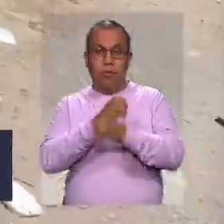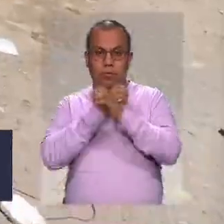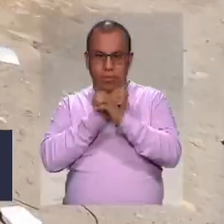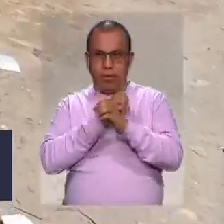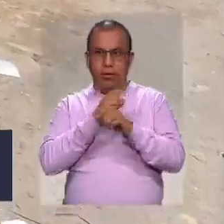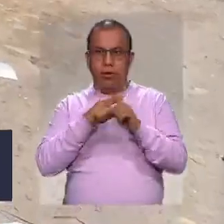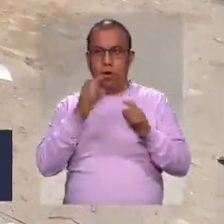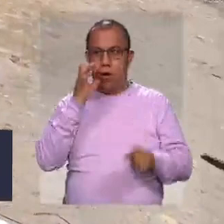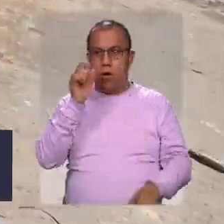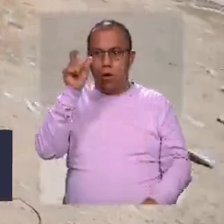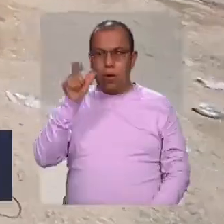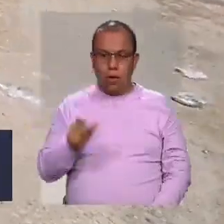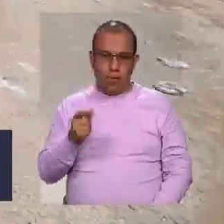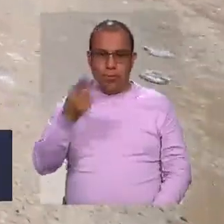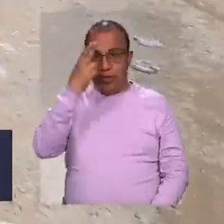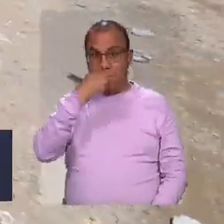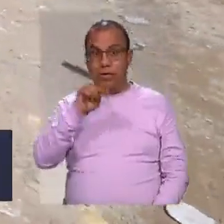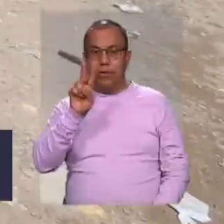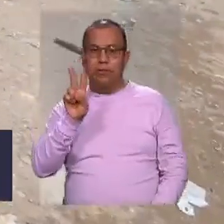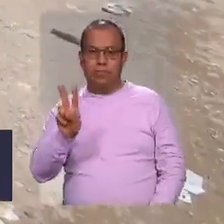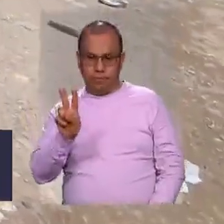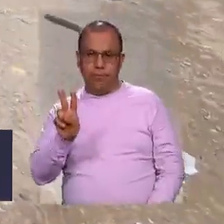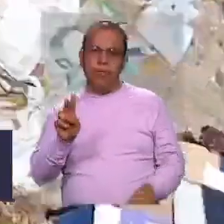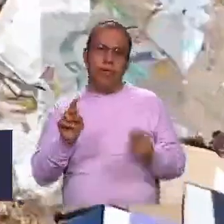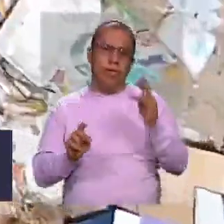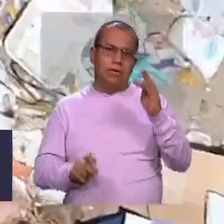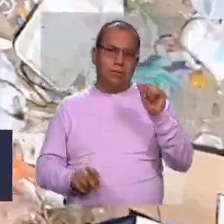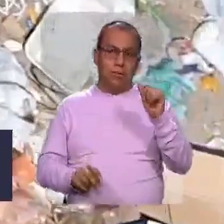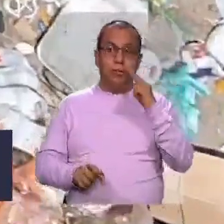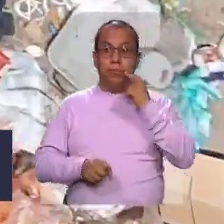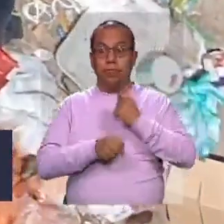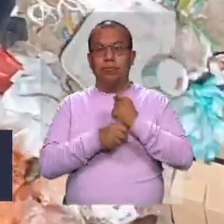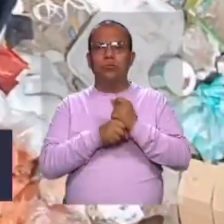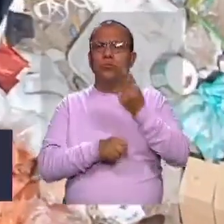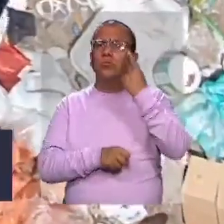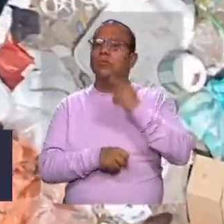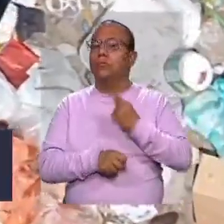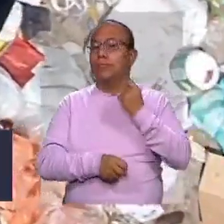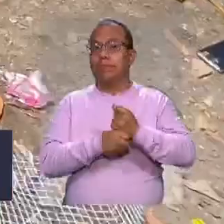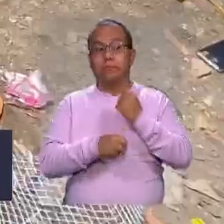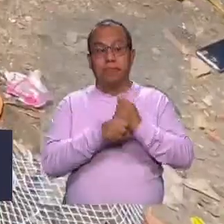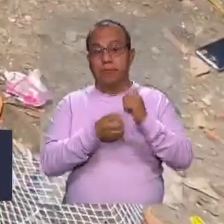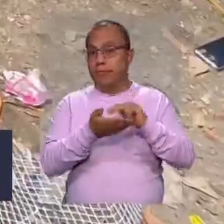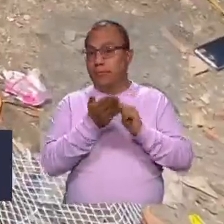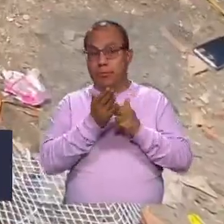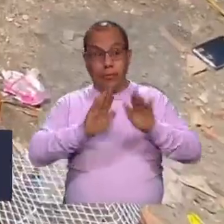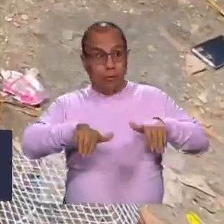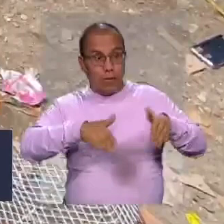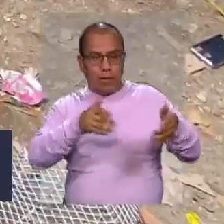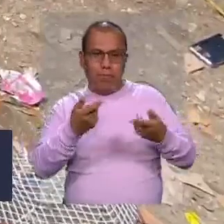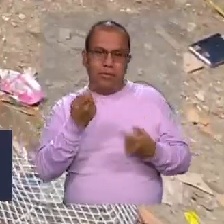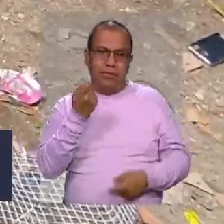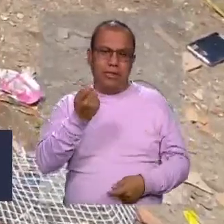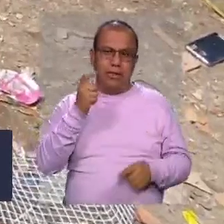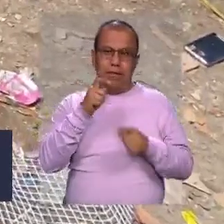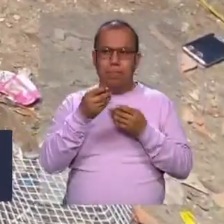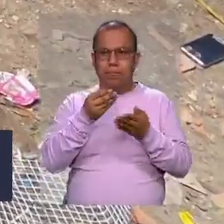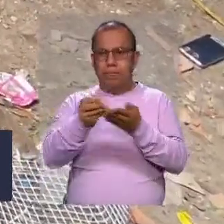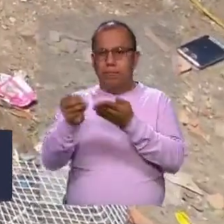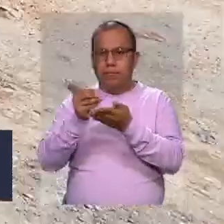Don Fernando mantiene a sus dos hijas y esposa con esta labor sabe que un día sin trabajar es crítico para conseguir los alimentos